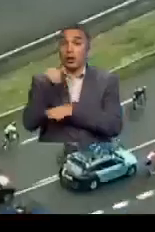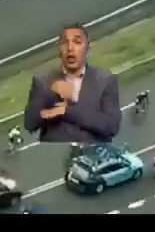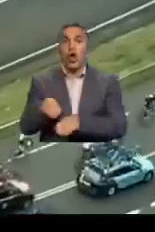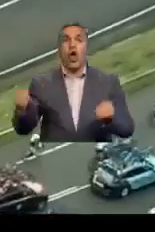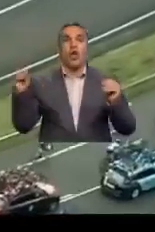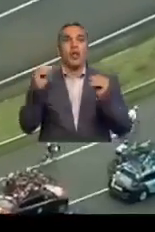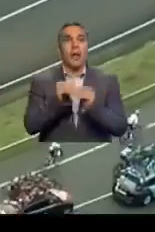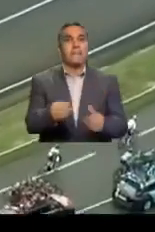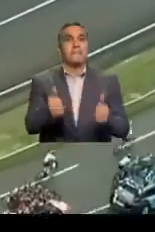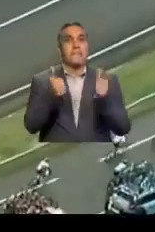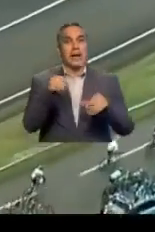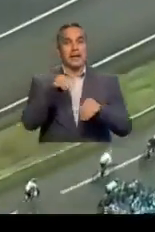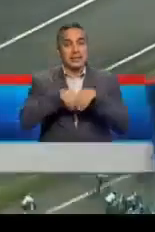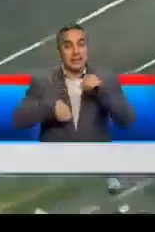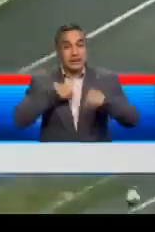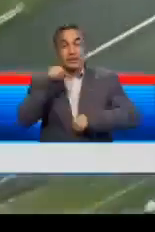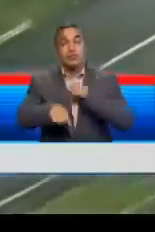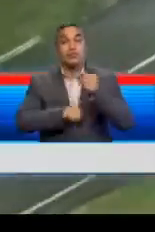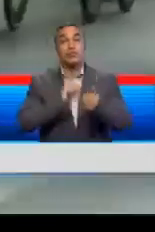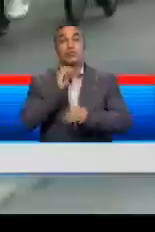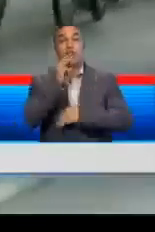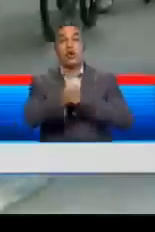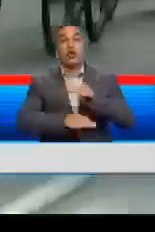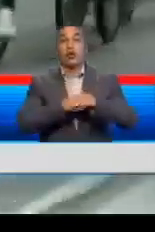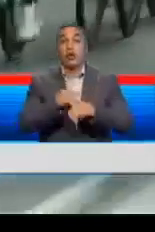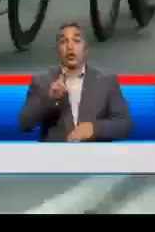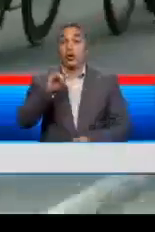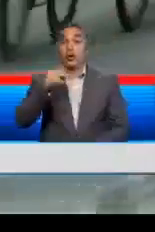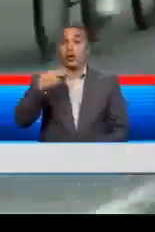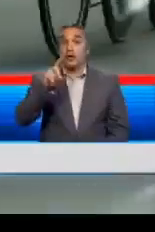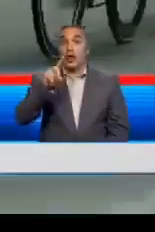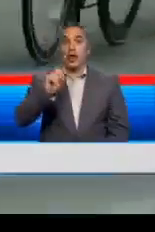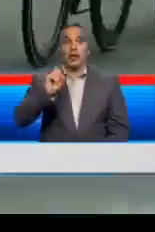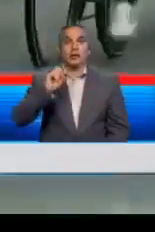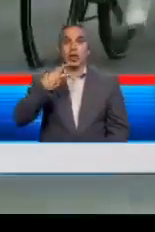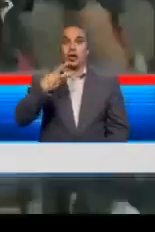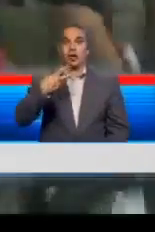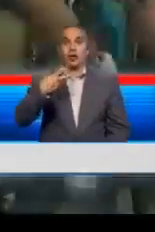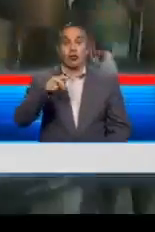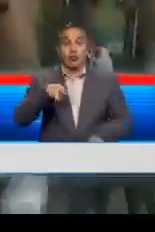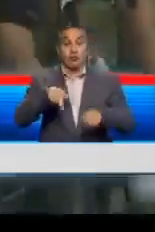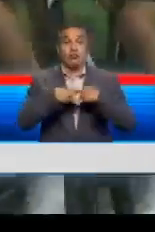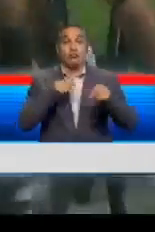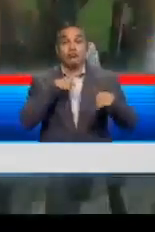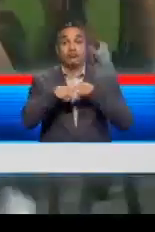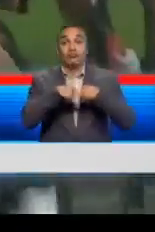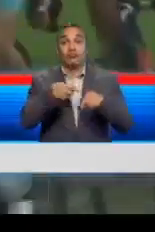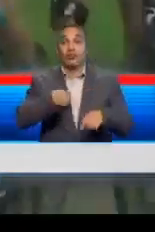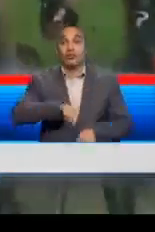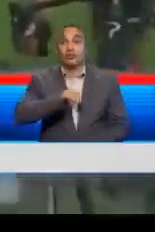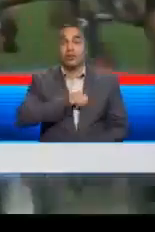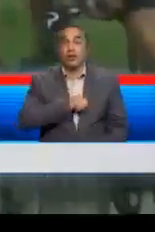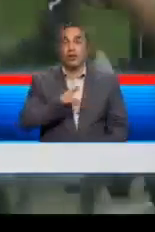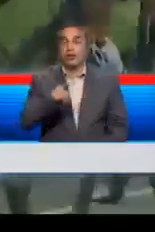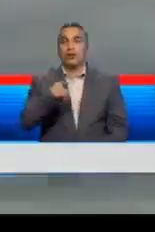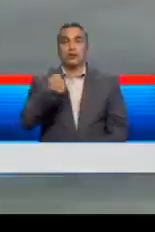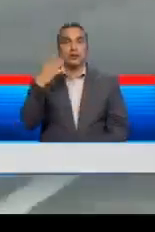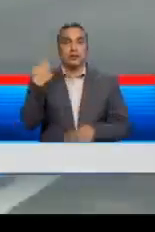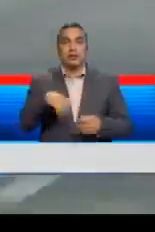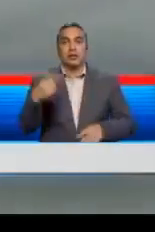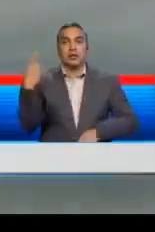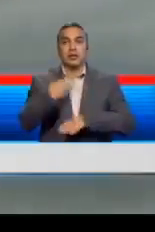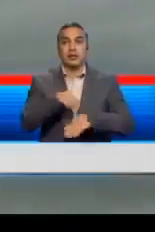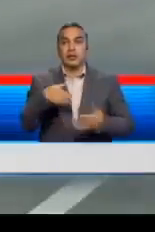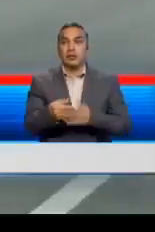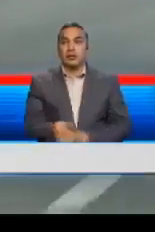vuelve a resaltar en el ciclismo mundial. Richard Carapaz llegó segundo en el inicio de la Vuelta a España en una jornada vibrante para el